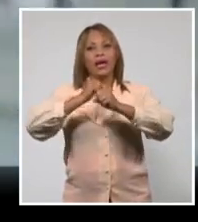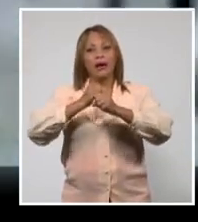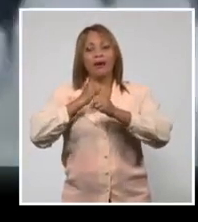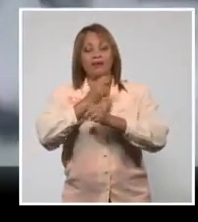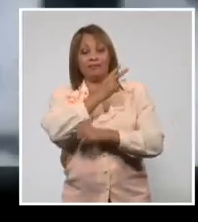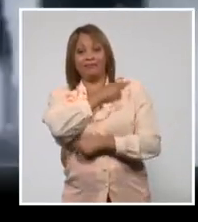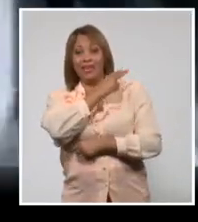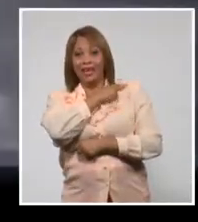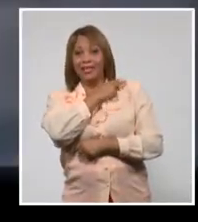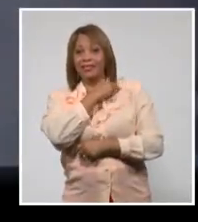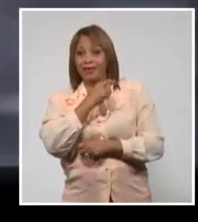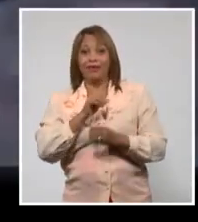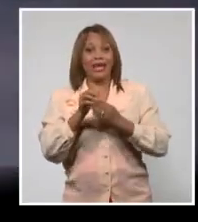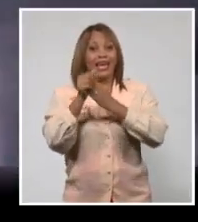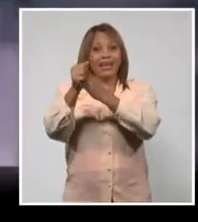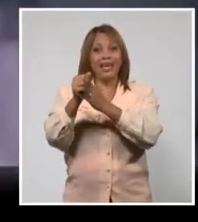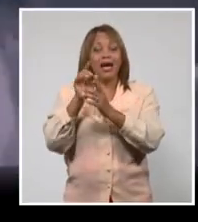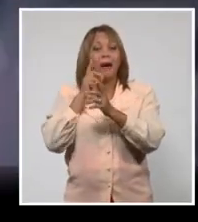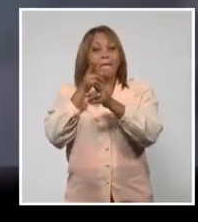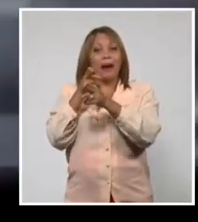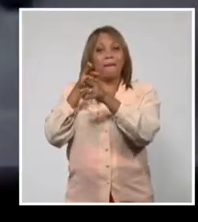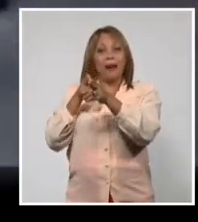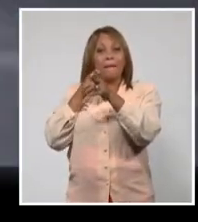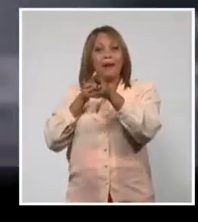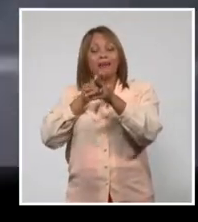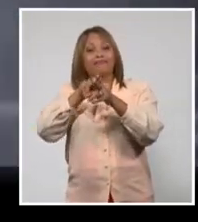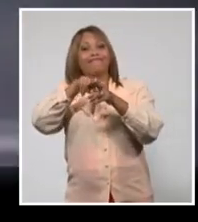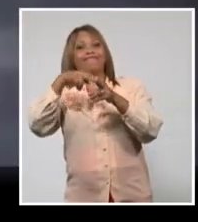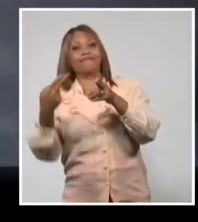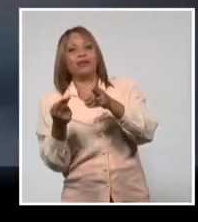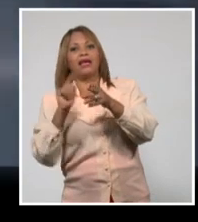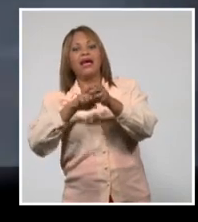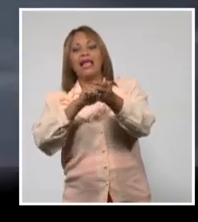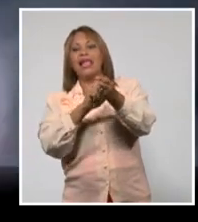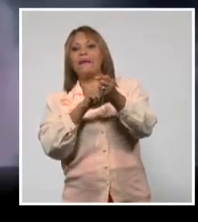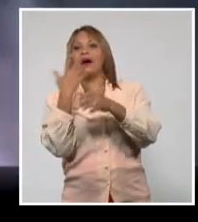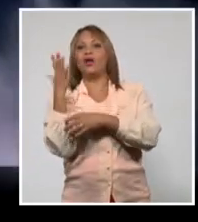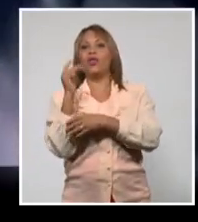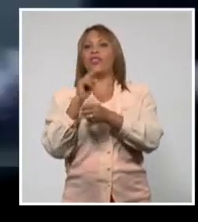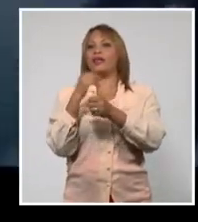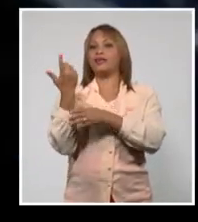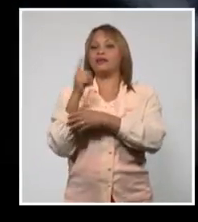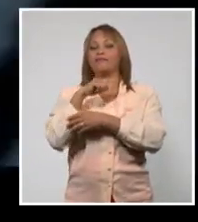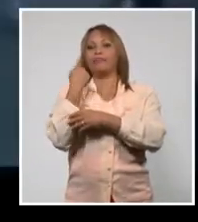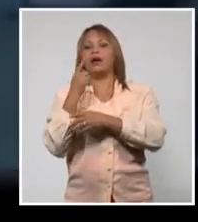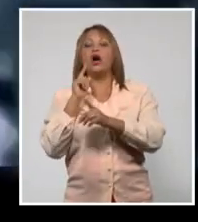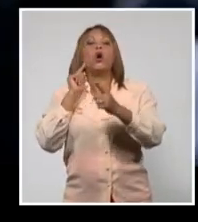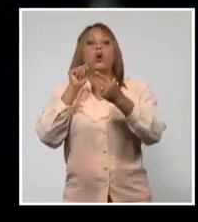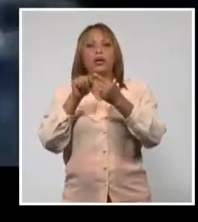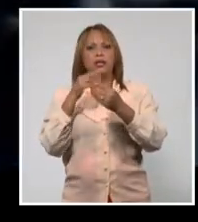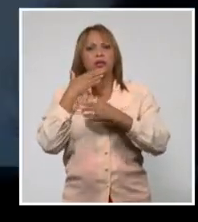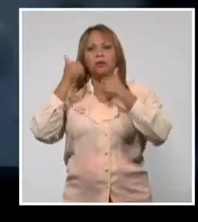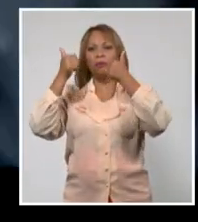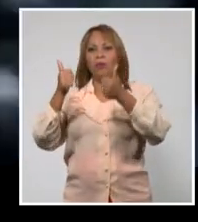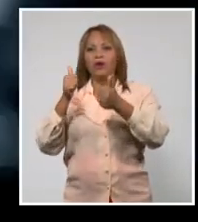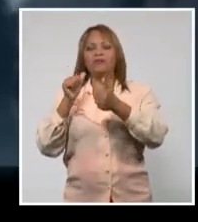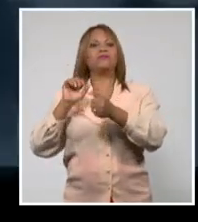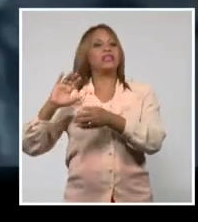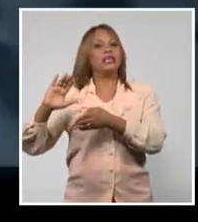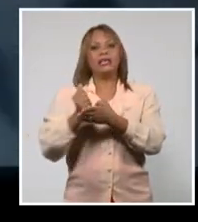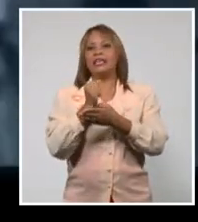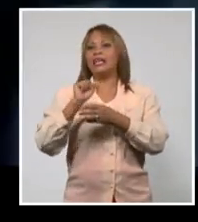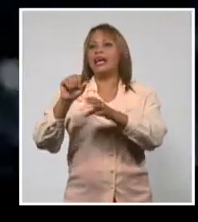custodiaba a Sanguilí lo derribó del caballo y le hizo un disparo que le hirió la mano derecha. El objetivo fue cumplido con éxito. El brigadier Julio Sanguilí